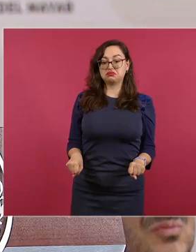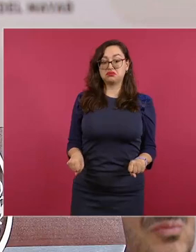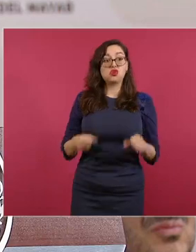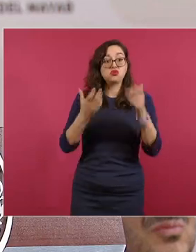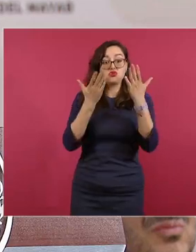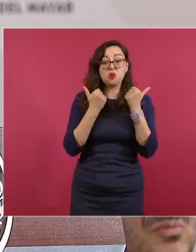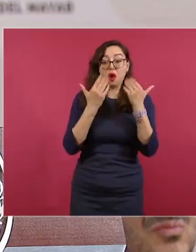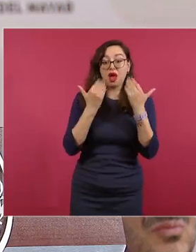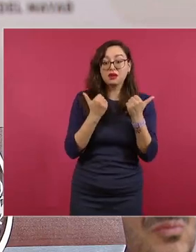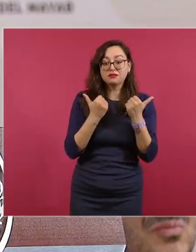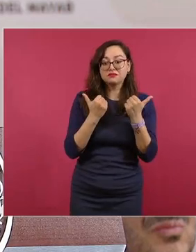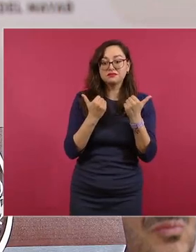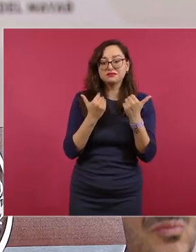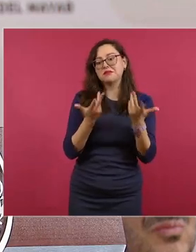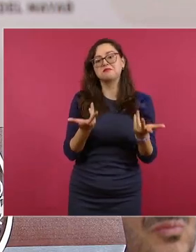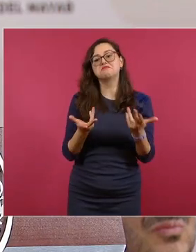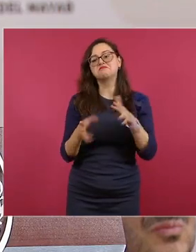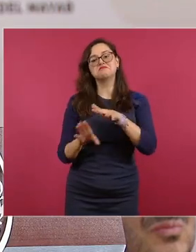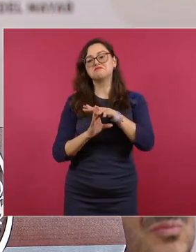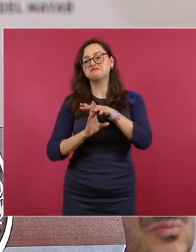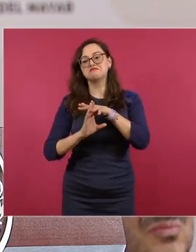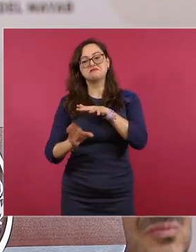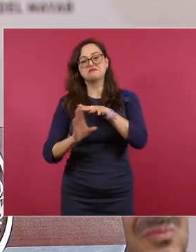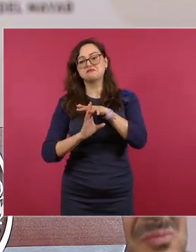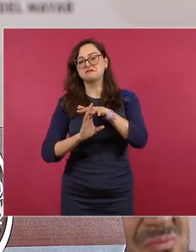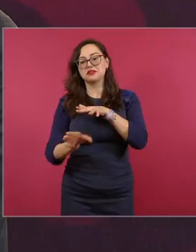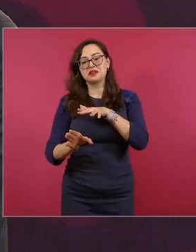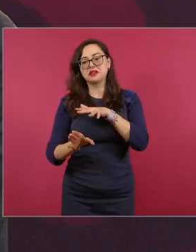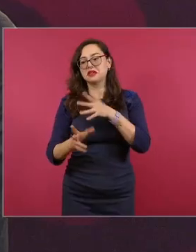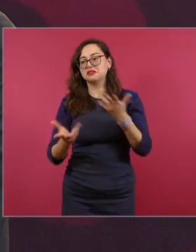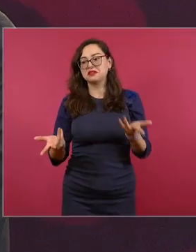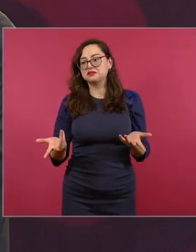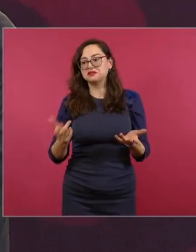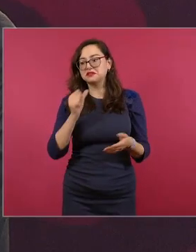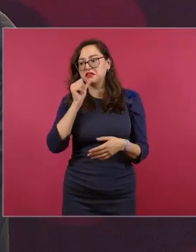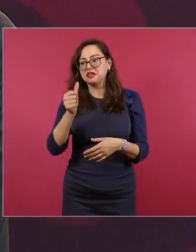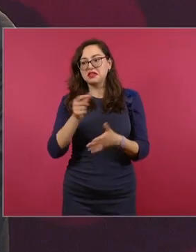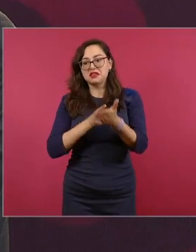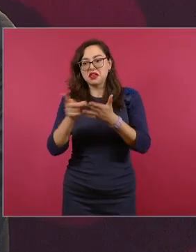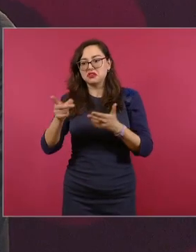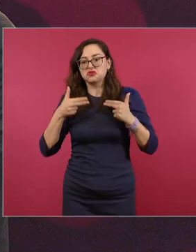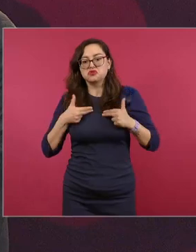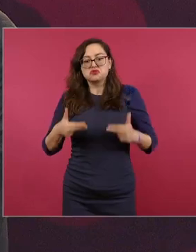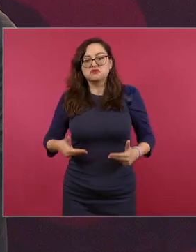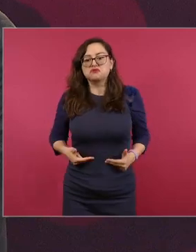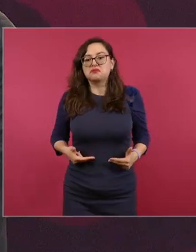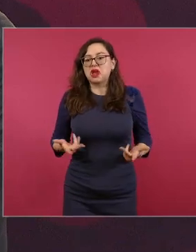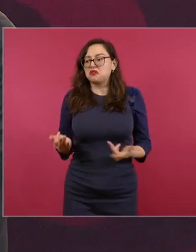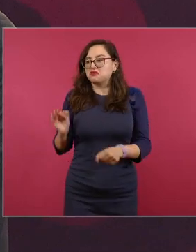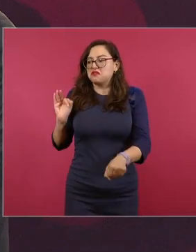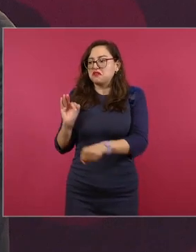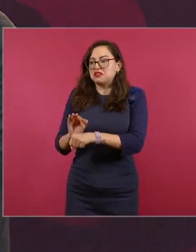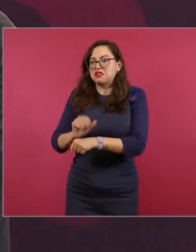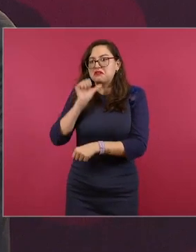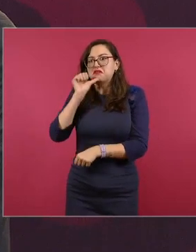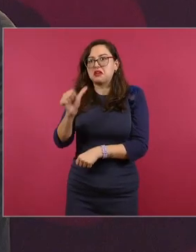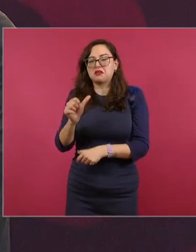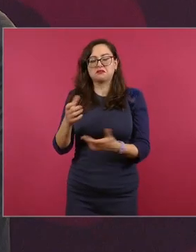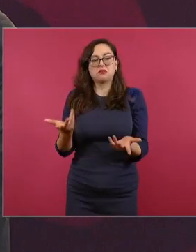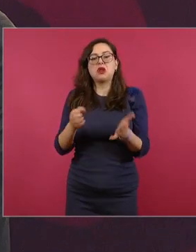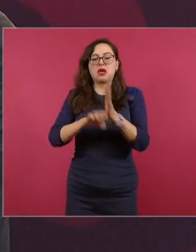no se necesitarían los derechos humanos, la defensa de los derechos